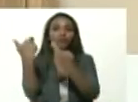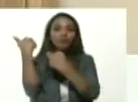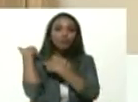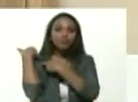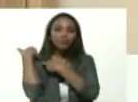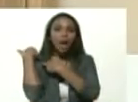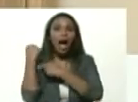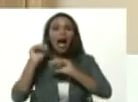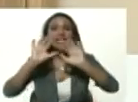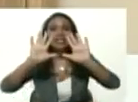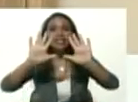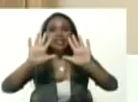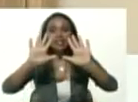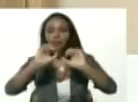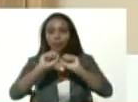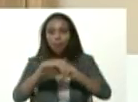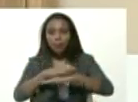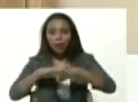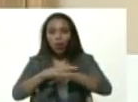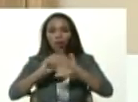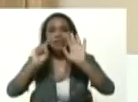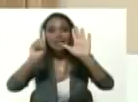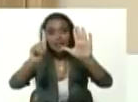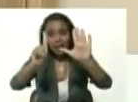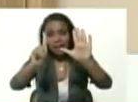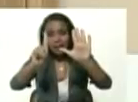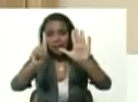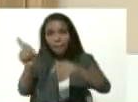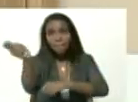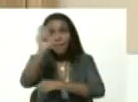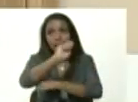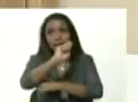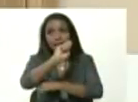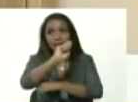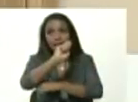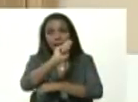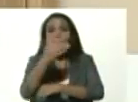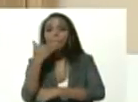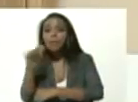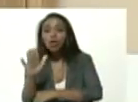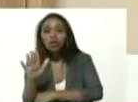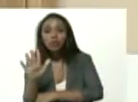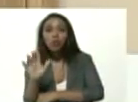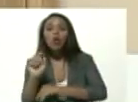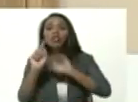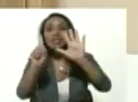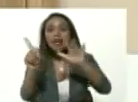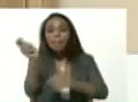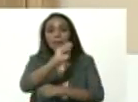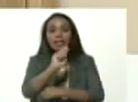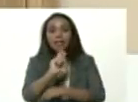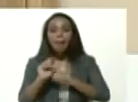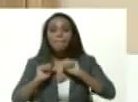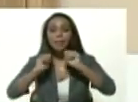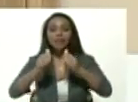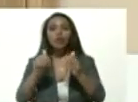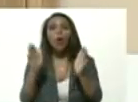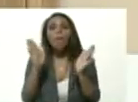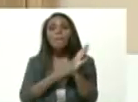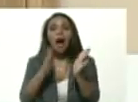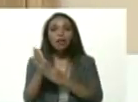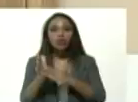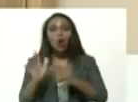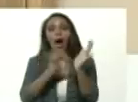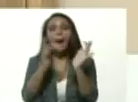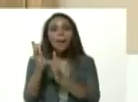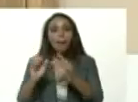correspondiente a 6 meses. Los próximos 6 meses, empezando en el mes de marzo, marzo, abril, mayo,